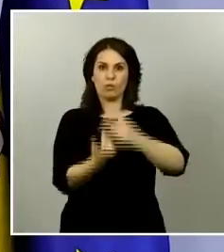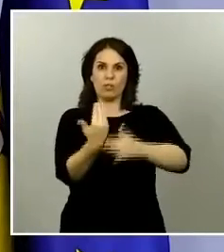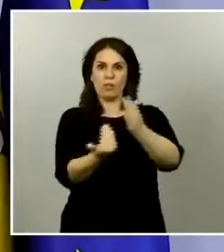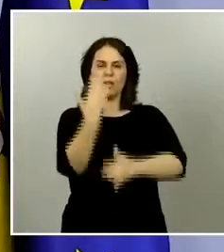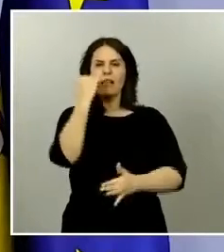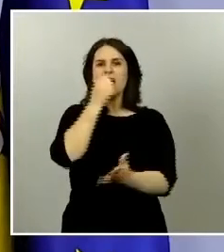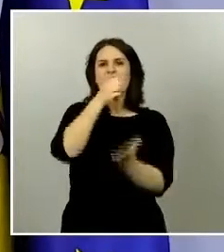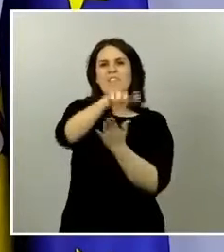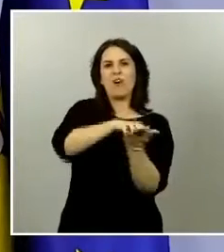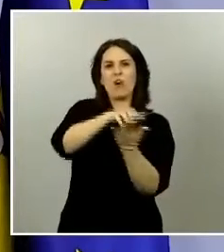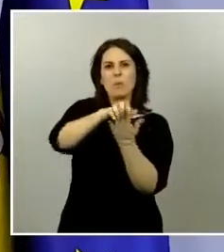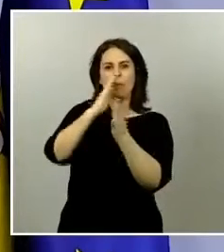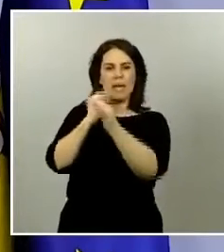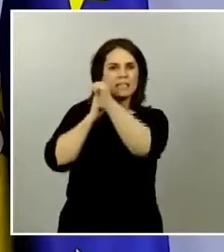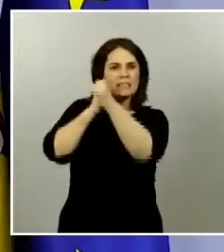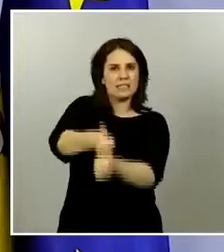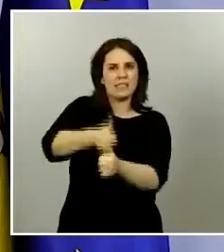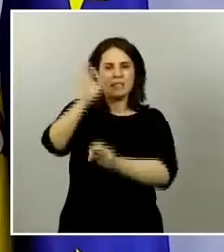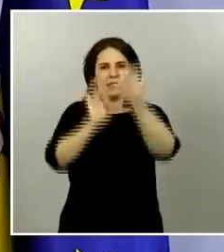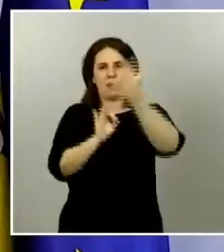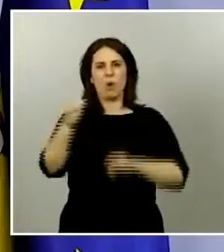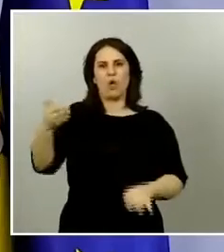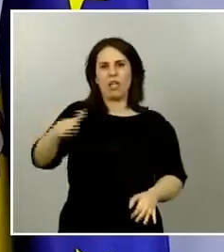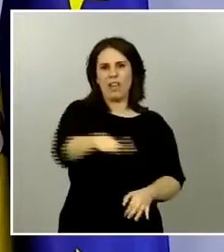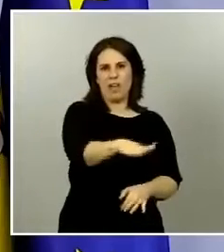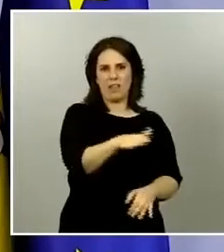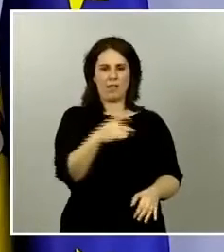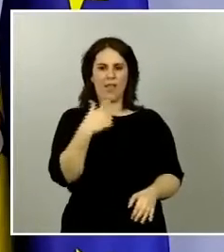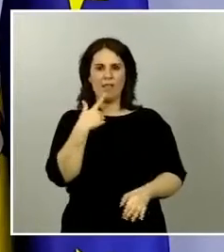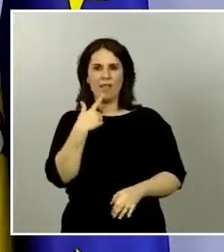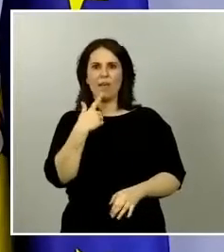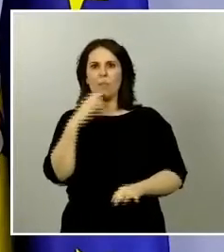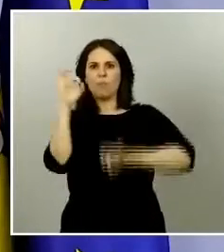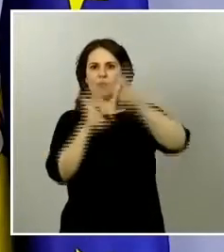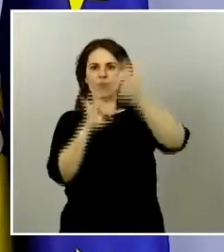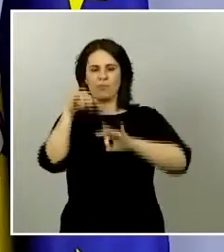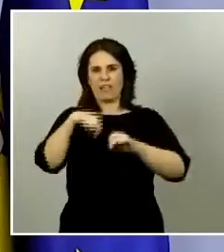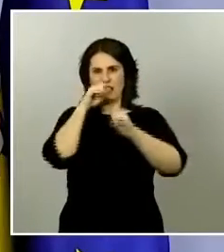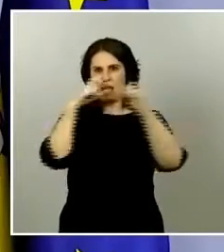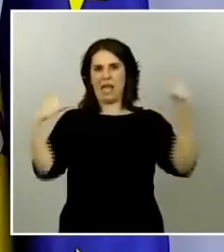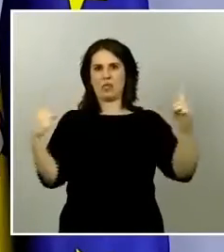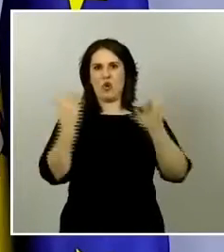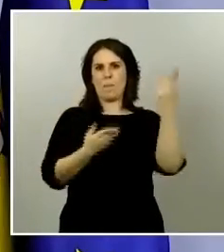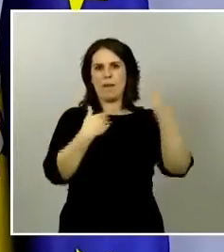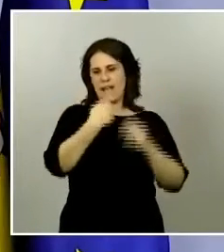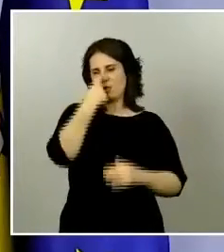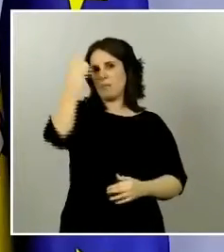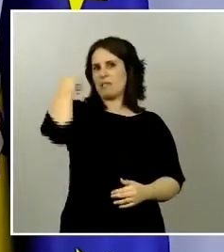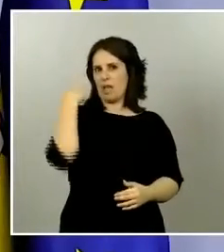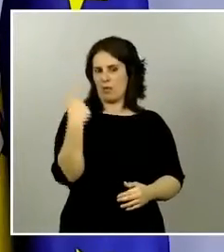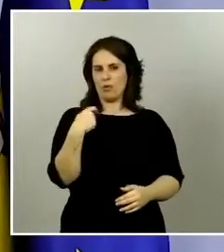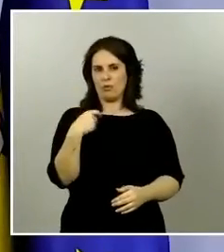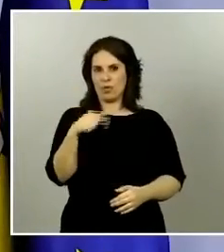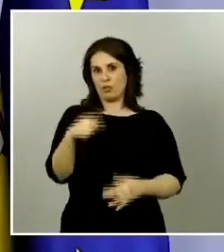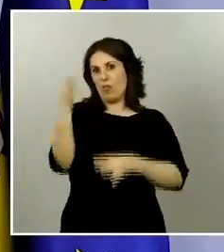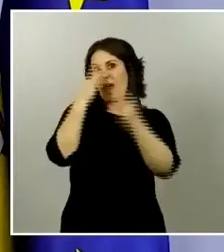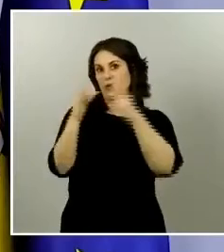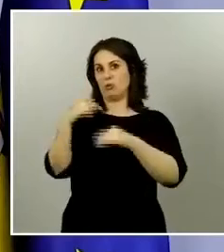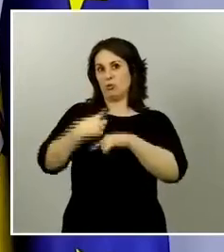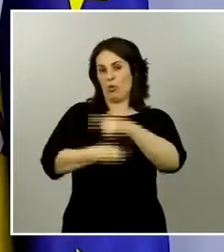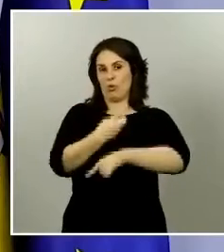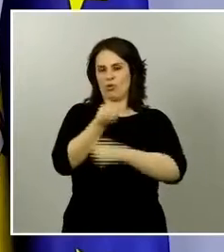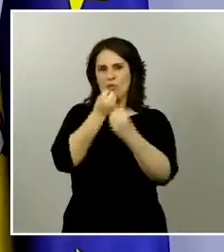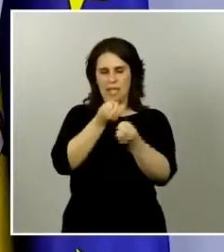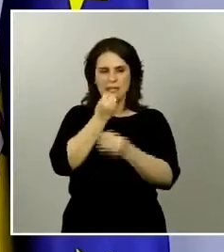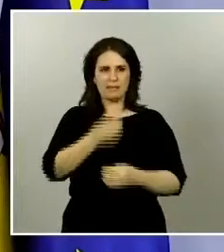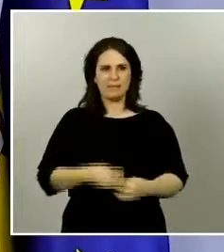margen de esto, usted también tiene a disposición diariamente los informes de monitorización de la mortalidad que indican la diferencia de mortalidad del año en